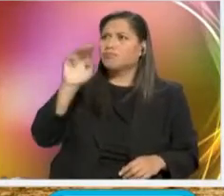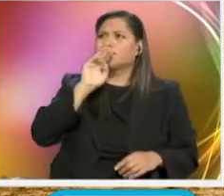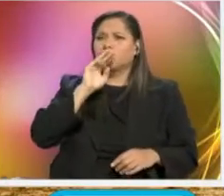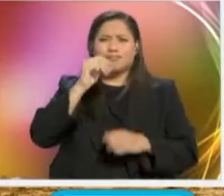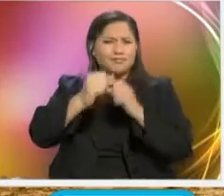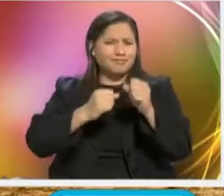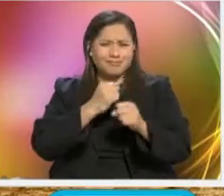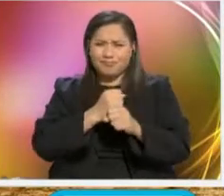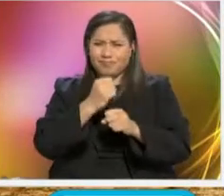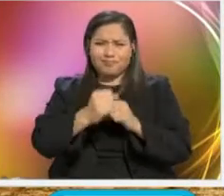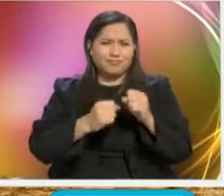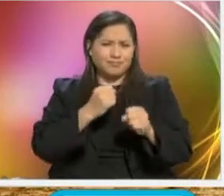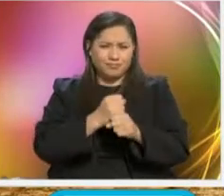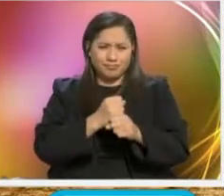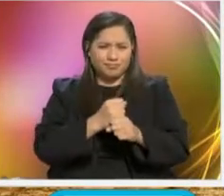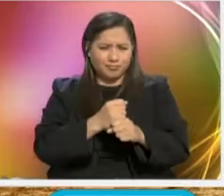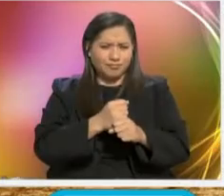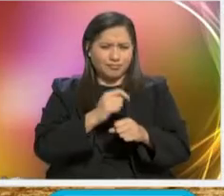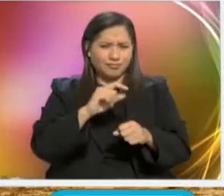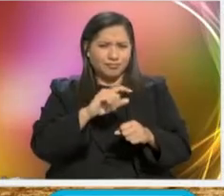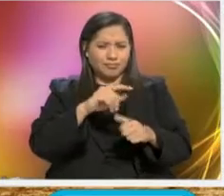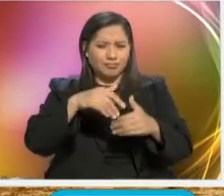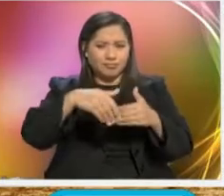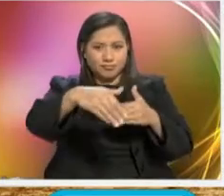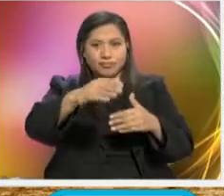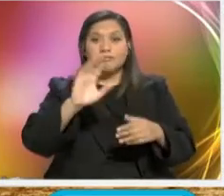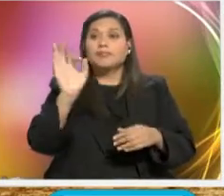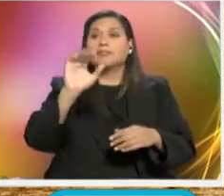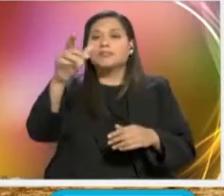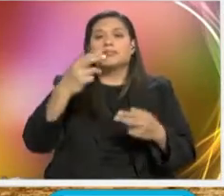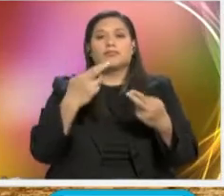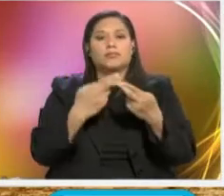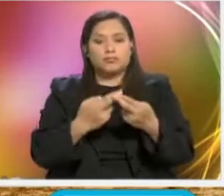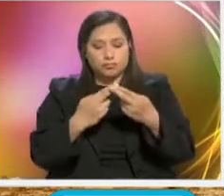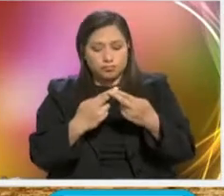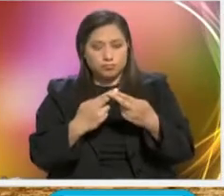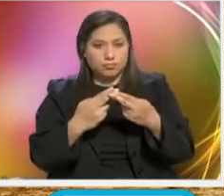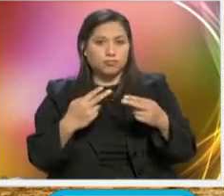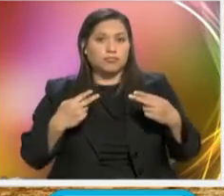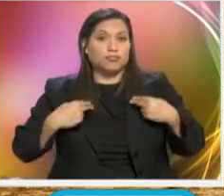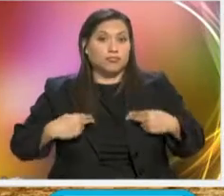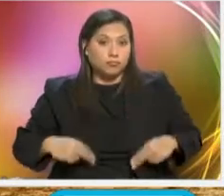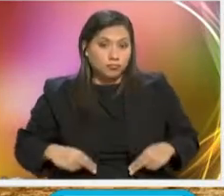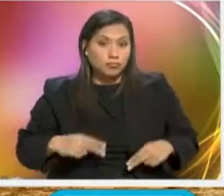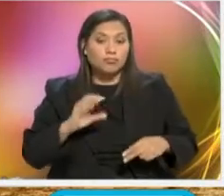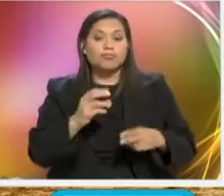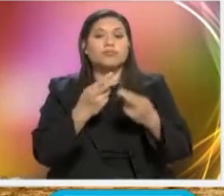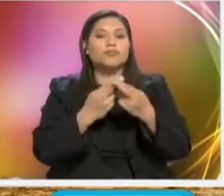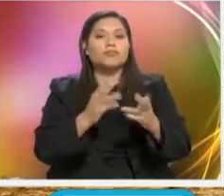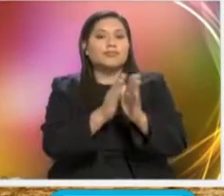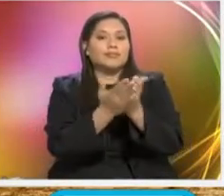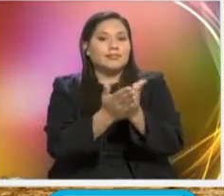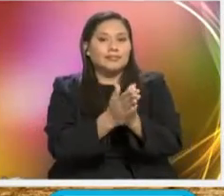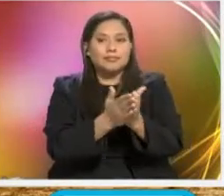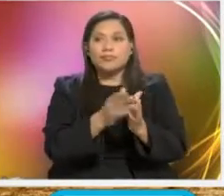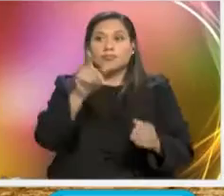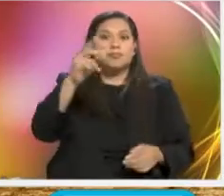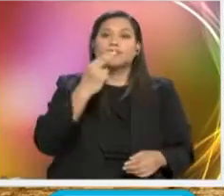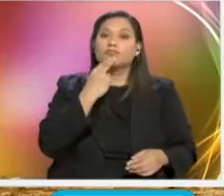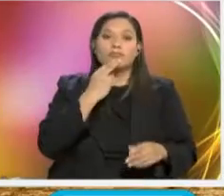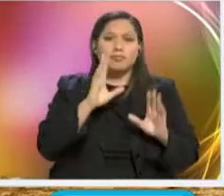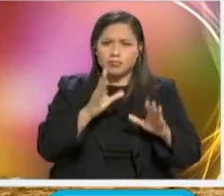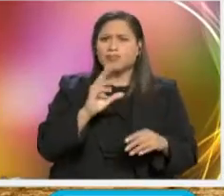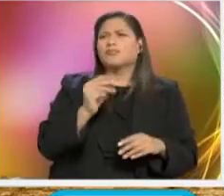años más adelante, acaban de dejar a lo mejor un paquete de libros, ¿no? Que ya no están utilizando.